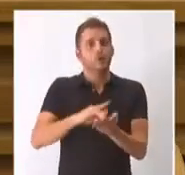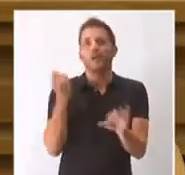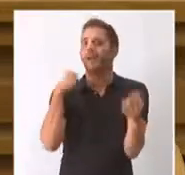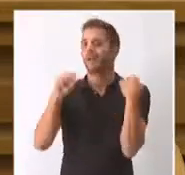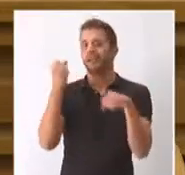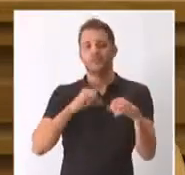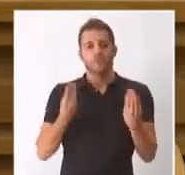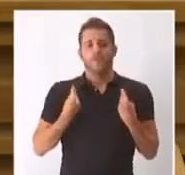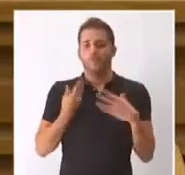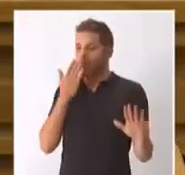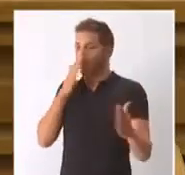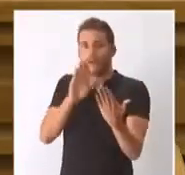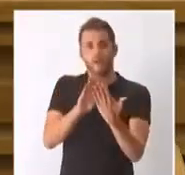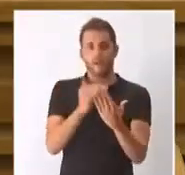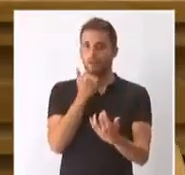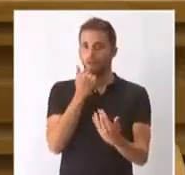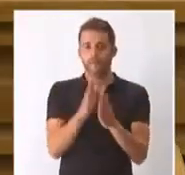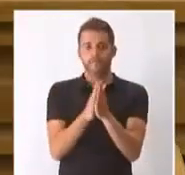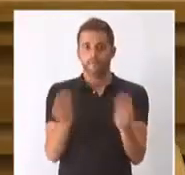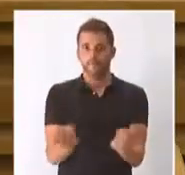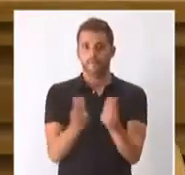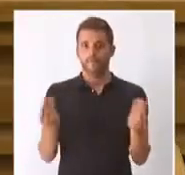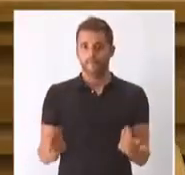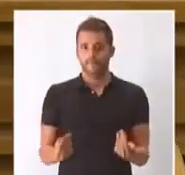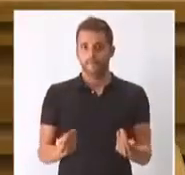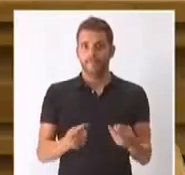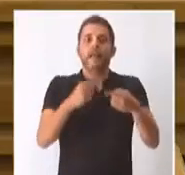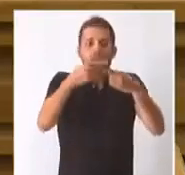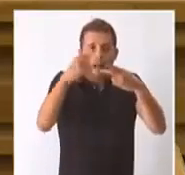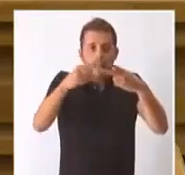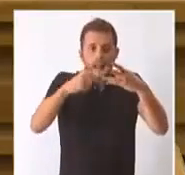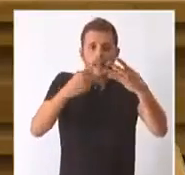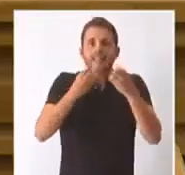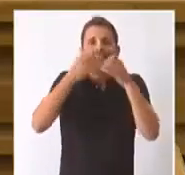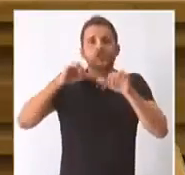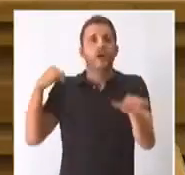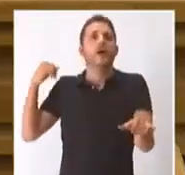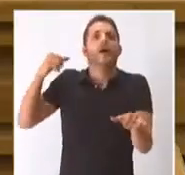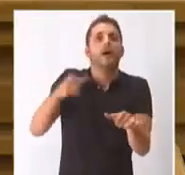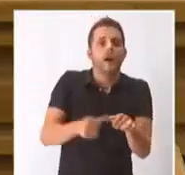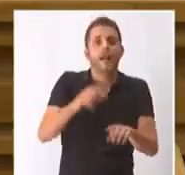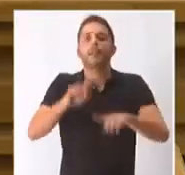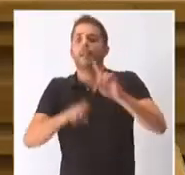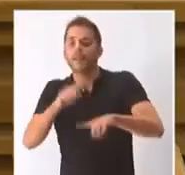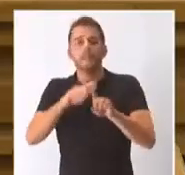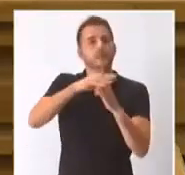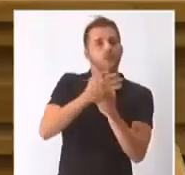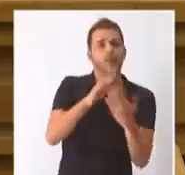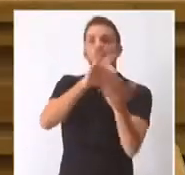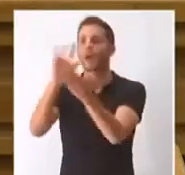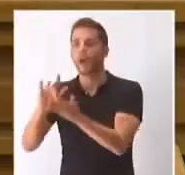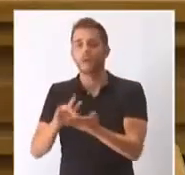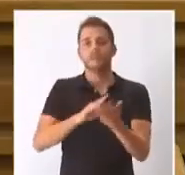como principio inspirador evidentemente con muchos matices a lo largo de la historia y según los sitios y los momentos pero hoy